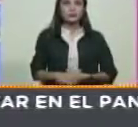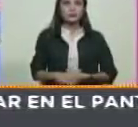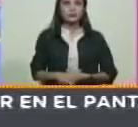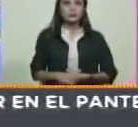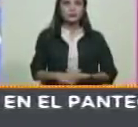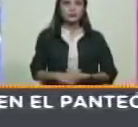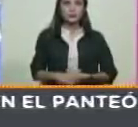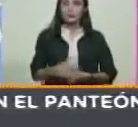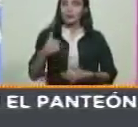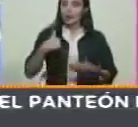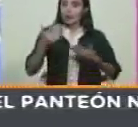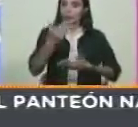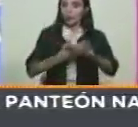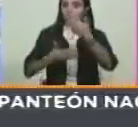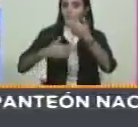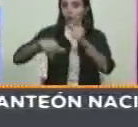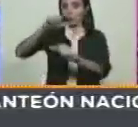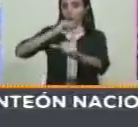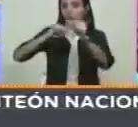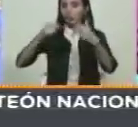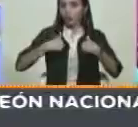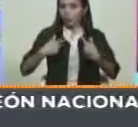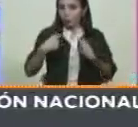esto es dando y dando